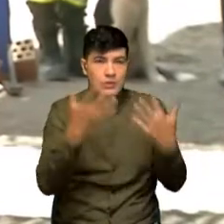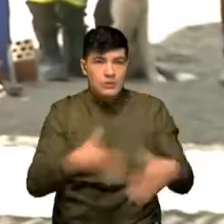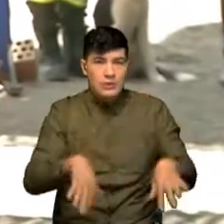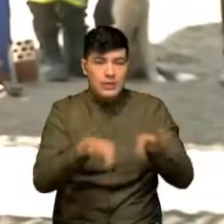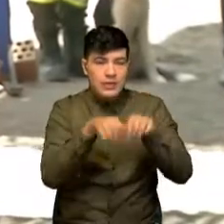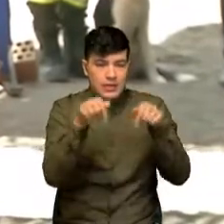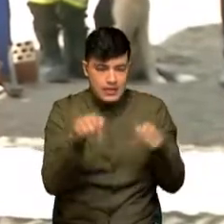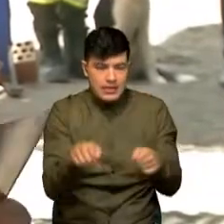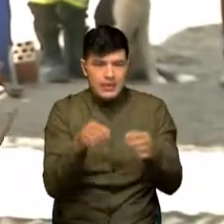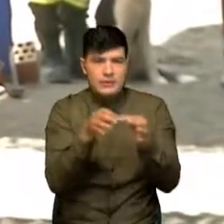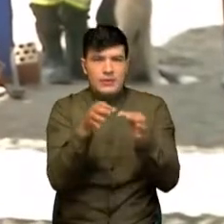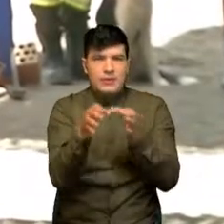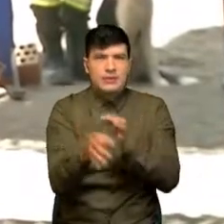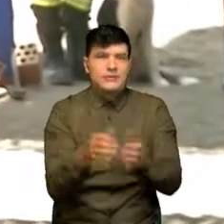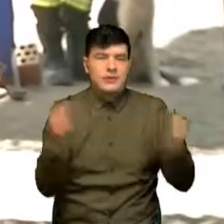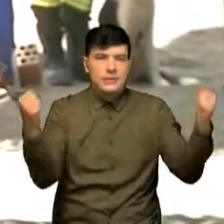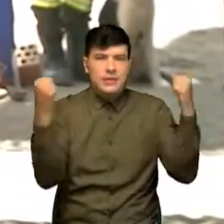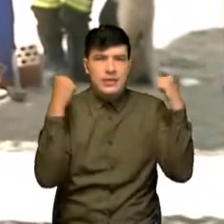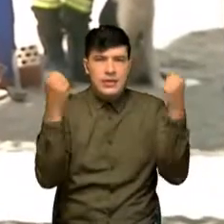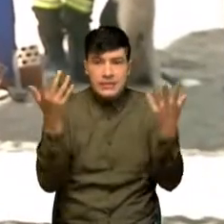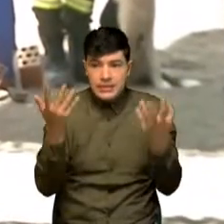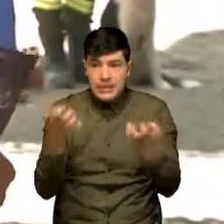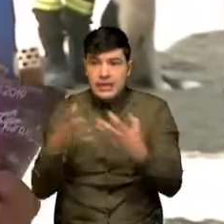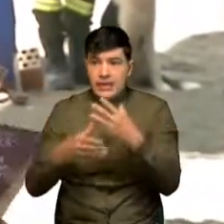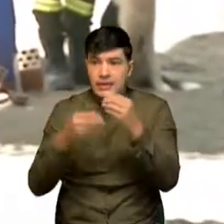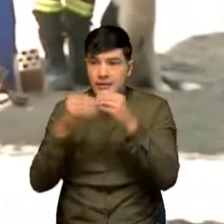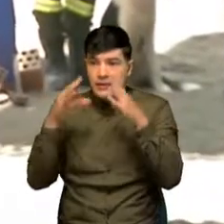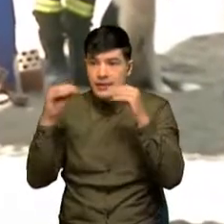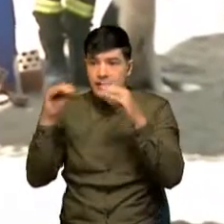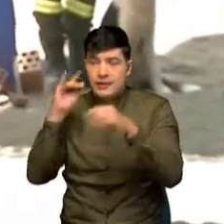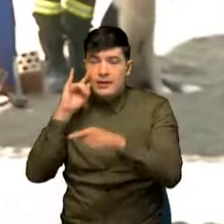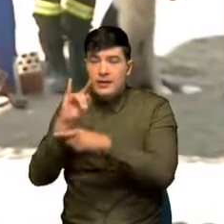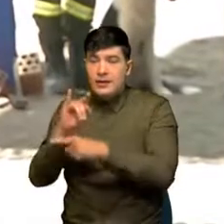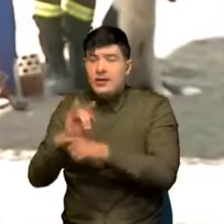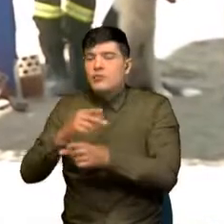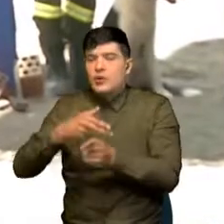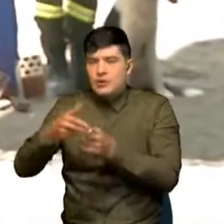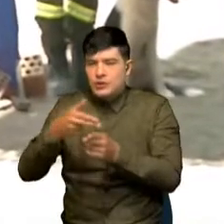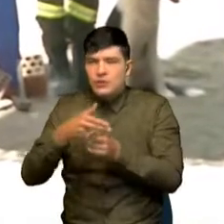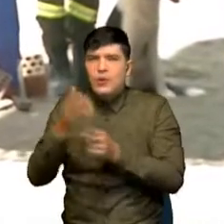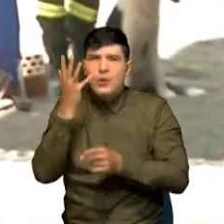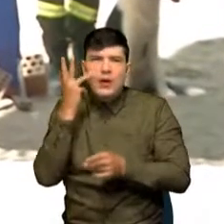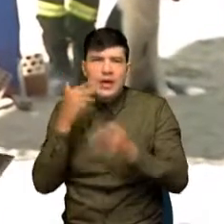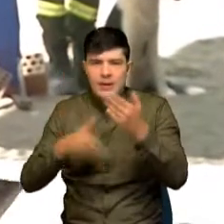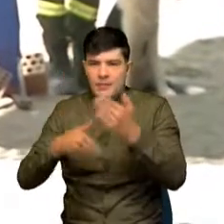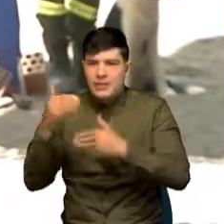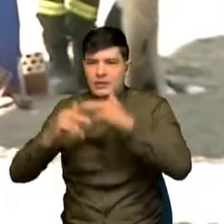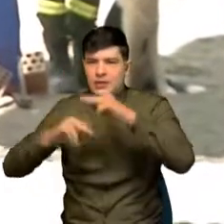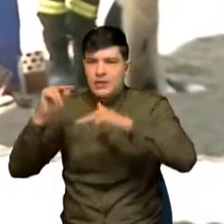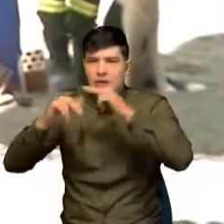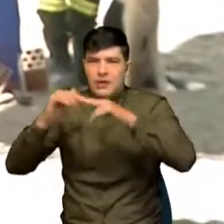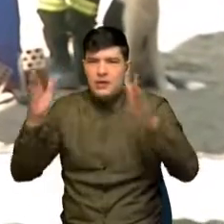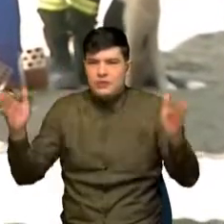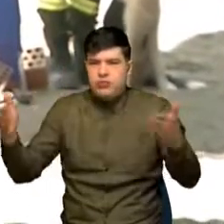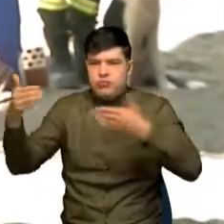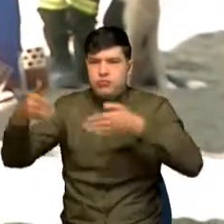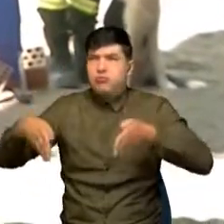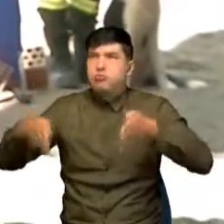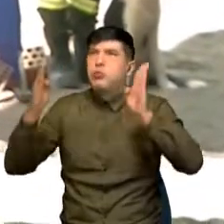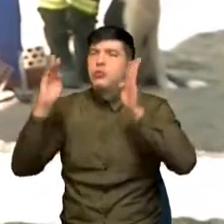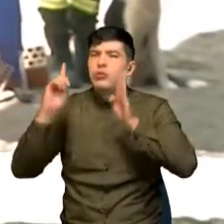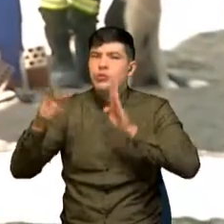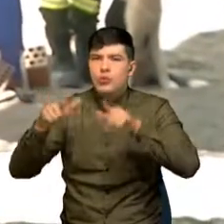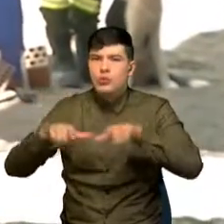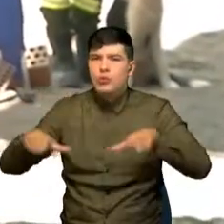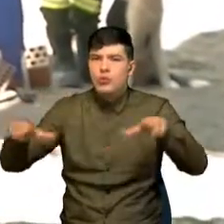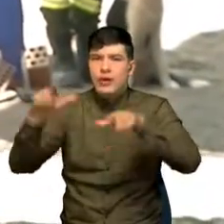nuestro municipio. Si queremos hablar de seguridad, pues ya en los próximos días iniciará la construcción de la estación de policía del norte, un CAI en Portal del